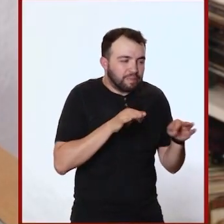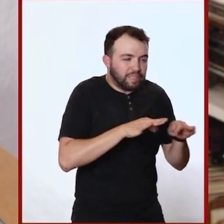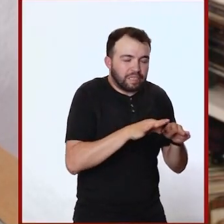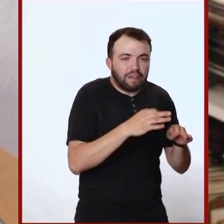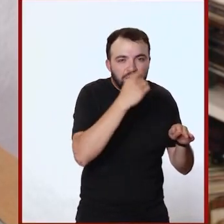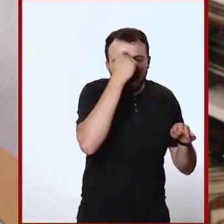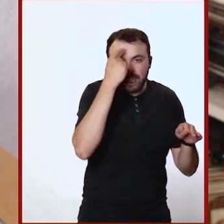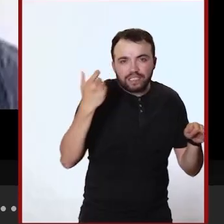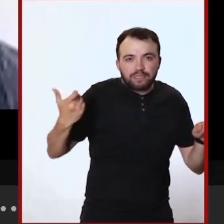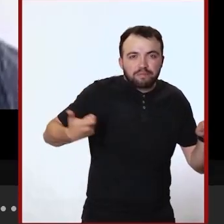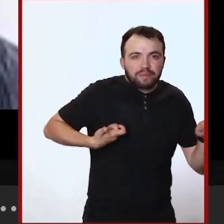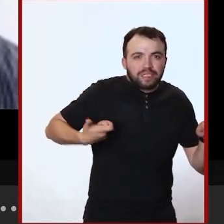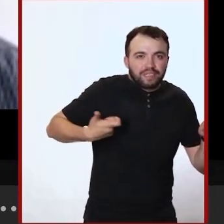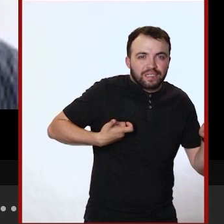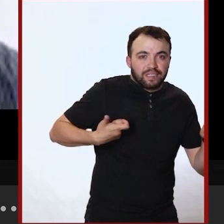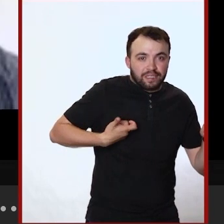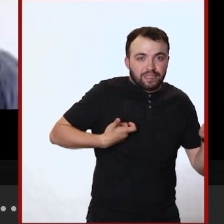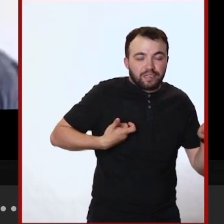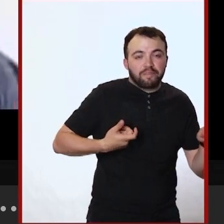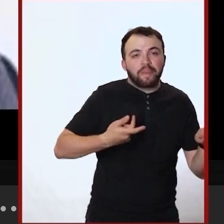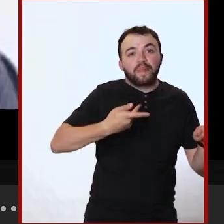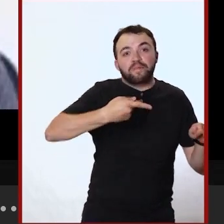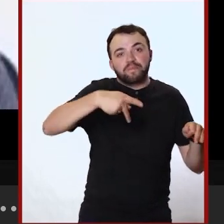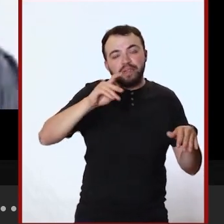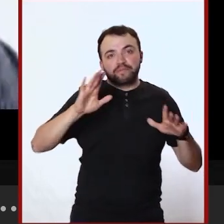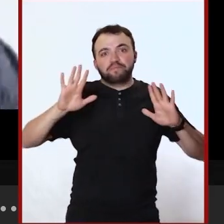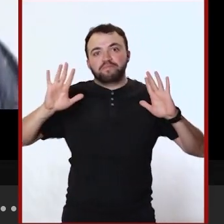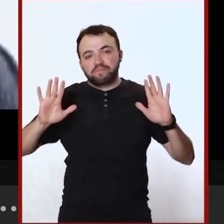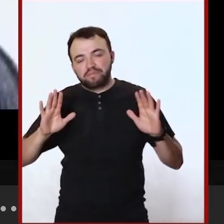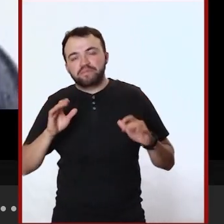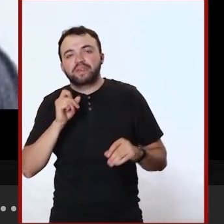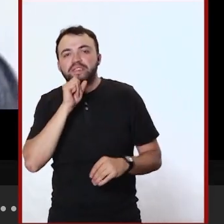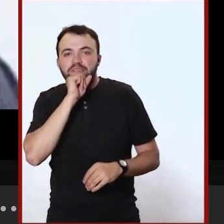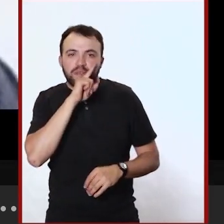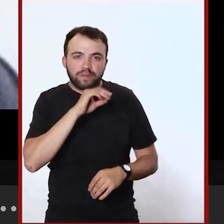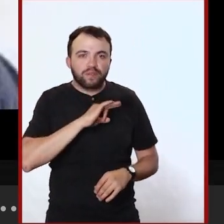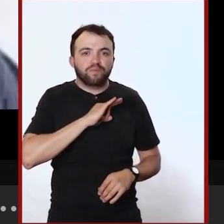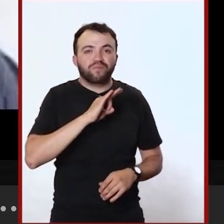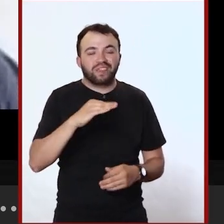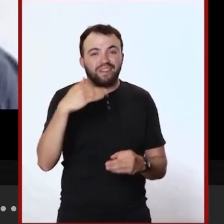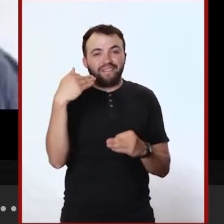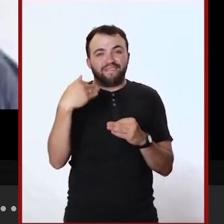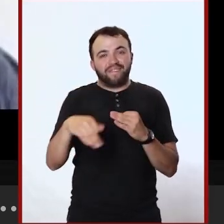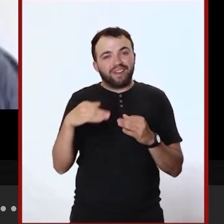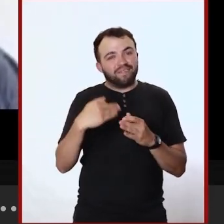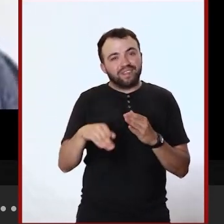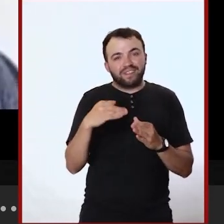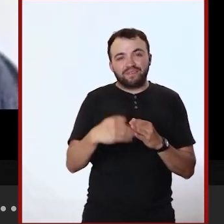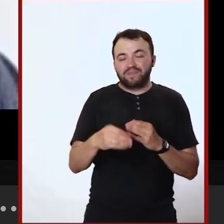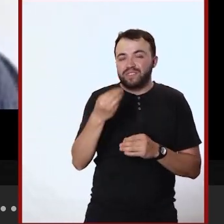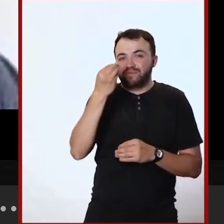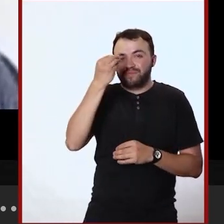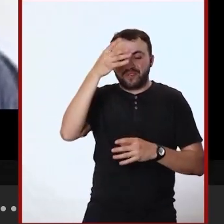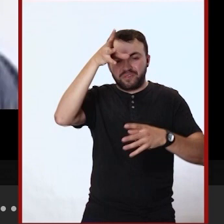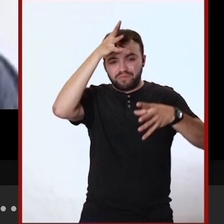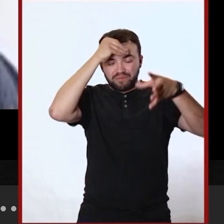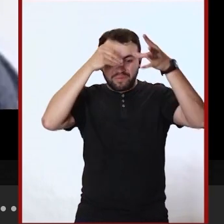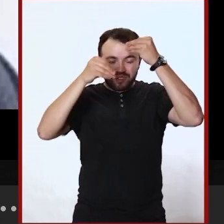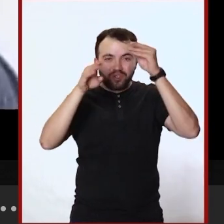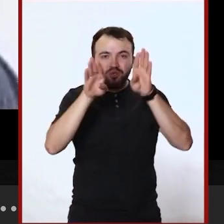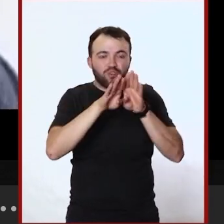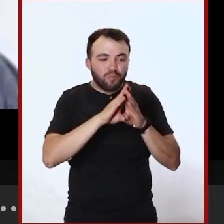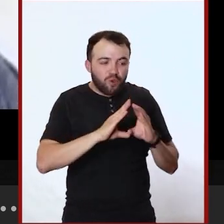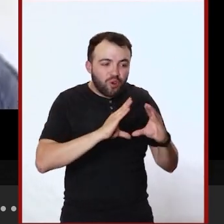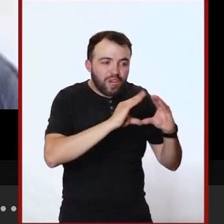temática o una actividad. Sin embargo, como también lo hemos platicado, hace falta complementar este conocimiento, esta